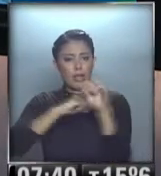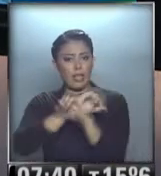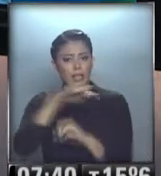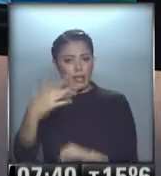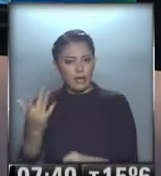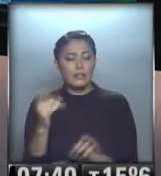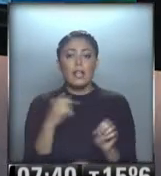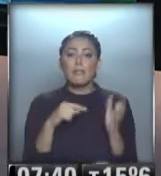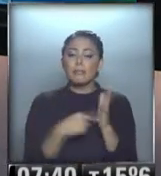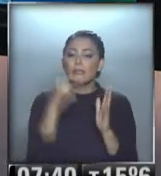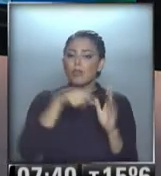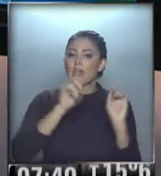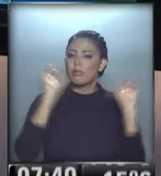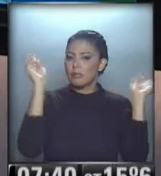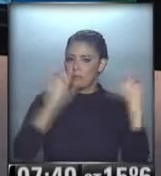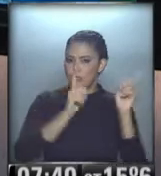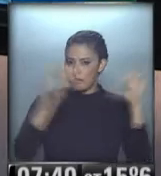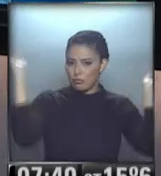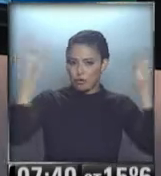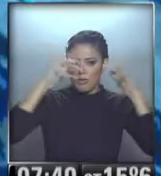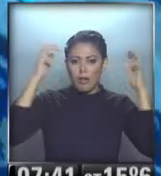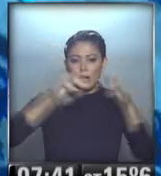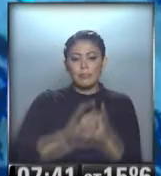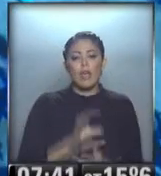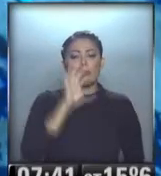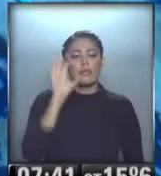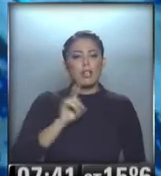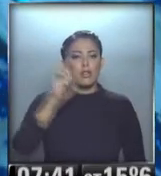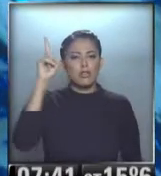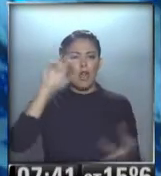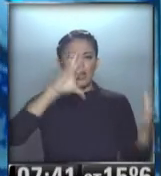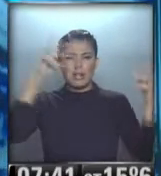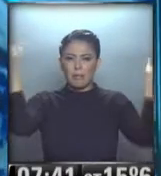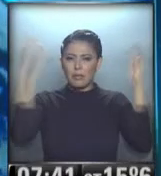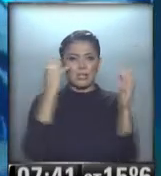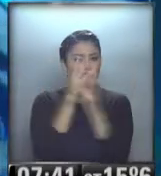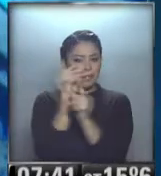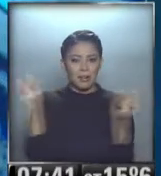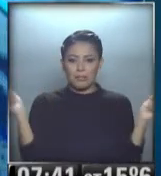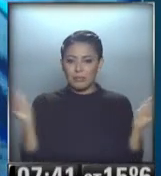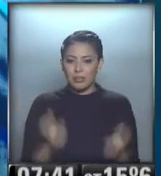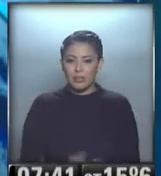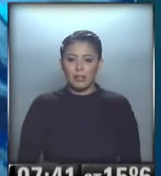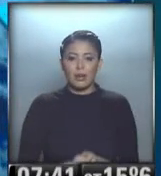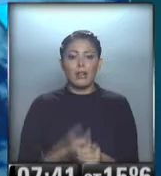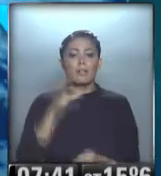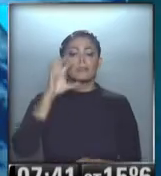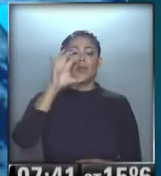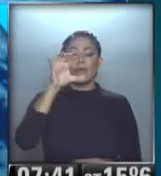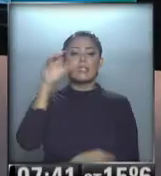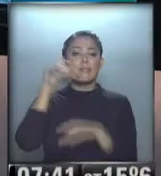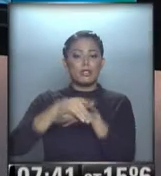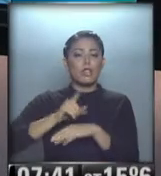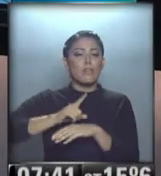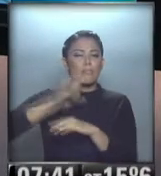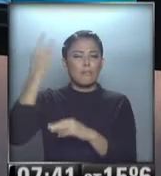hoy esperan mucha lluvia. El noreste ya se fue el mal tiempo, termina de salir con este frente por la provincia de Misiones y de